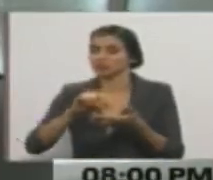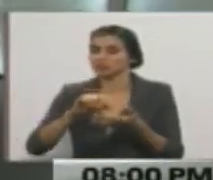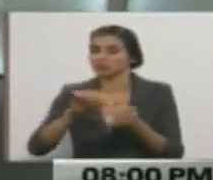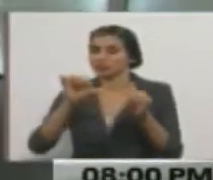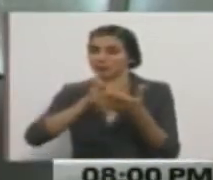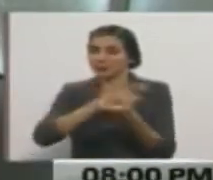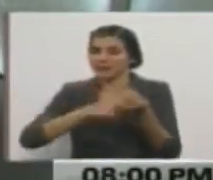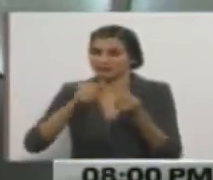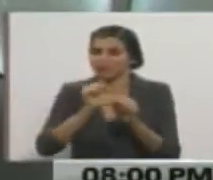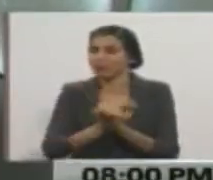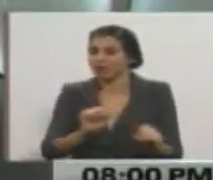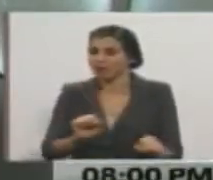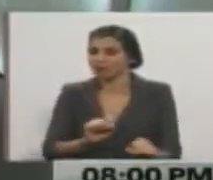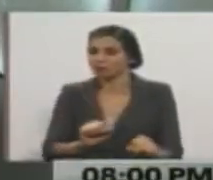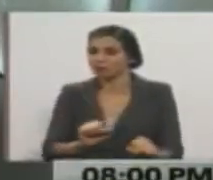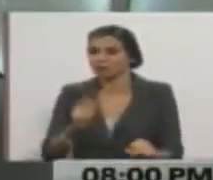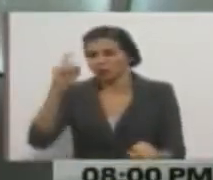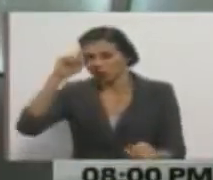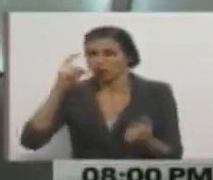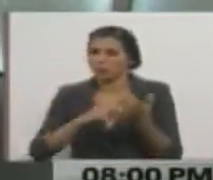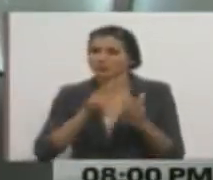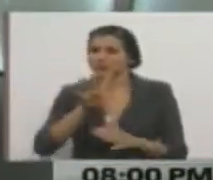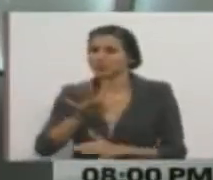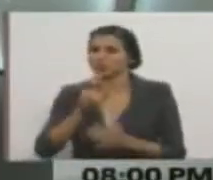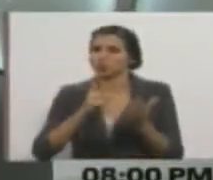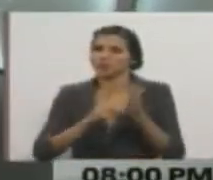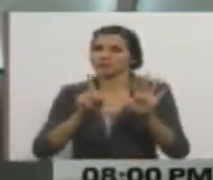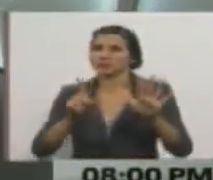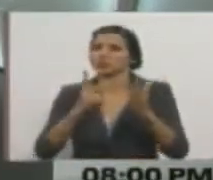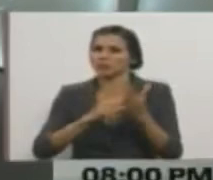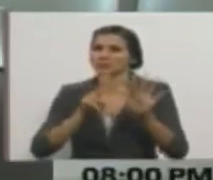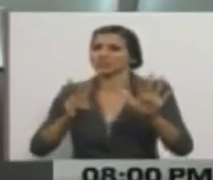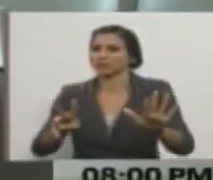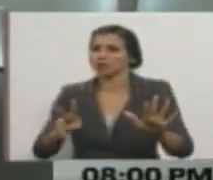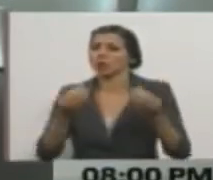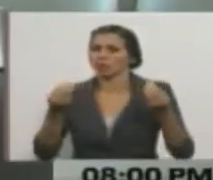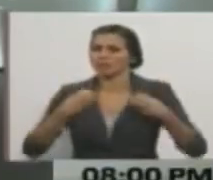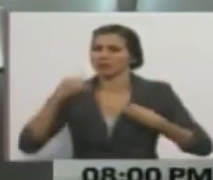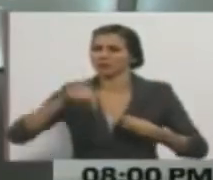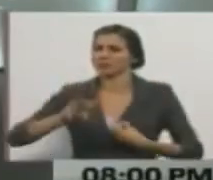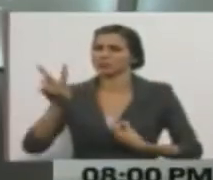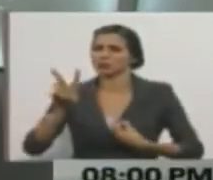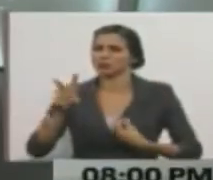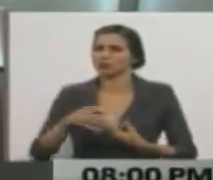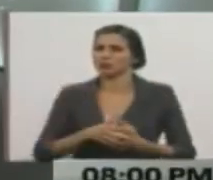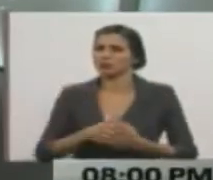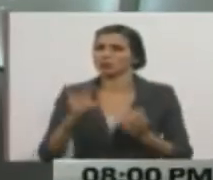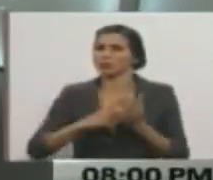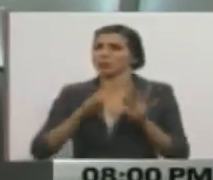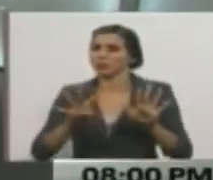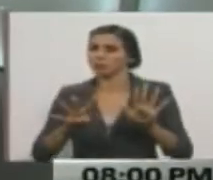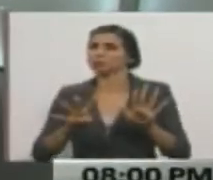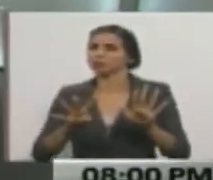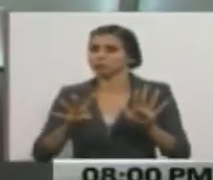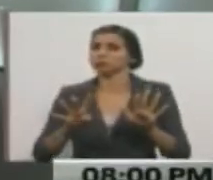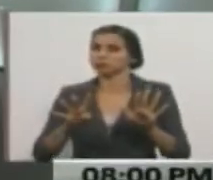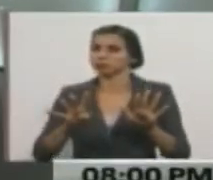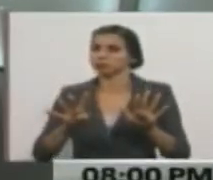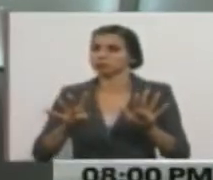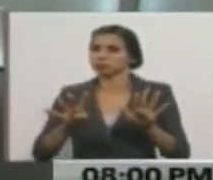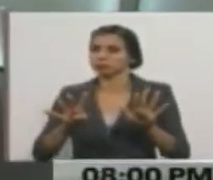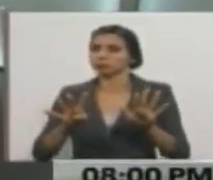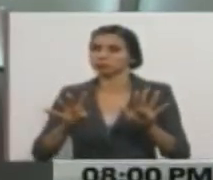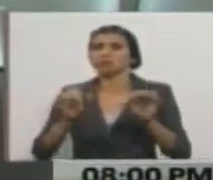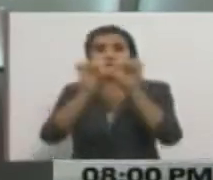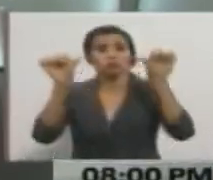vivíamos nosotros en el 2005, en el 2006, en el 2007, en el 2008, 2009. Y eso fue un modelo